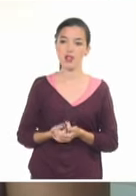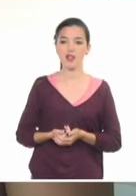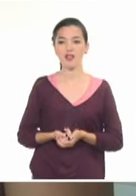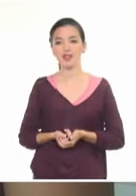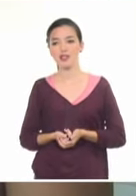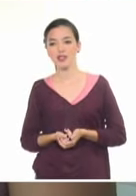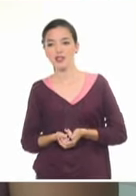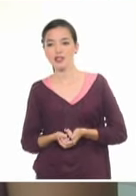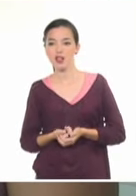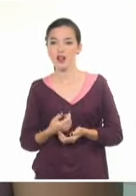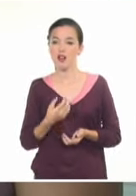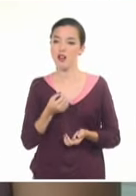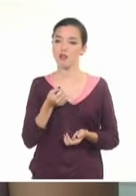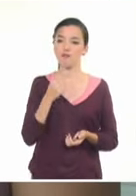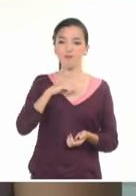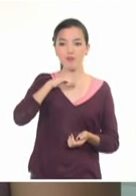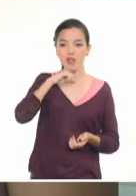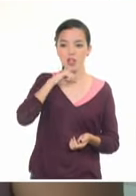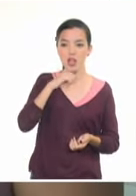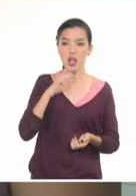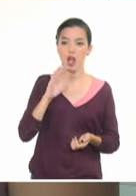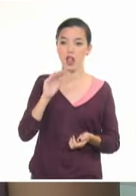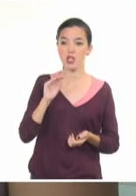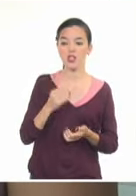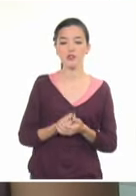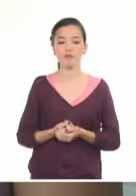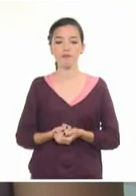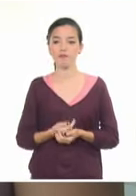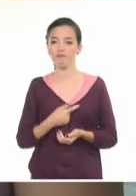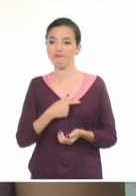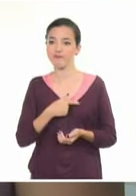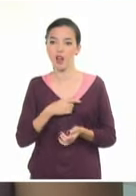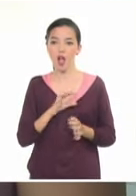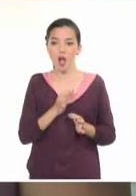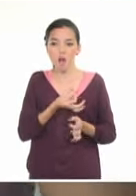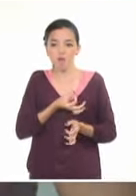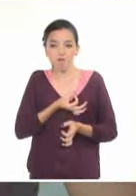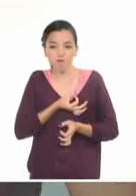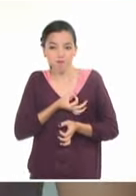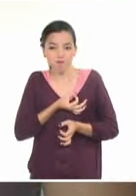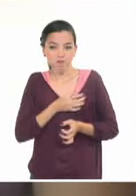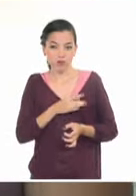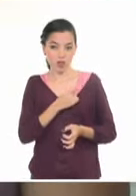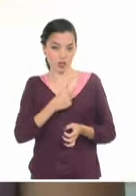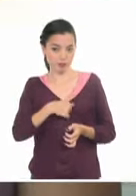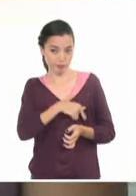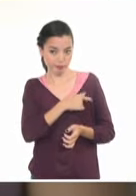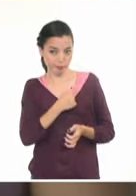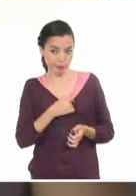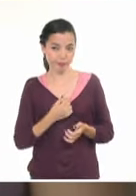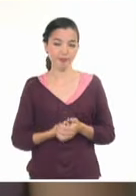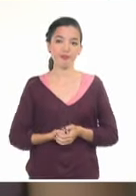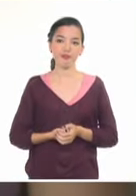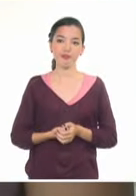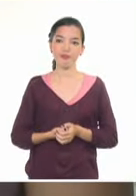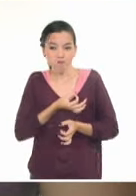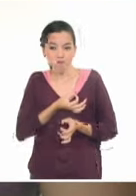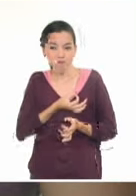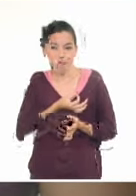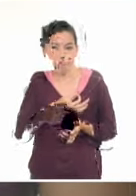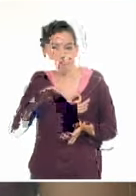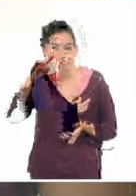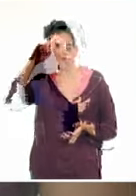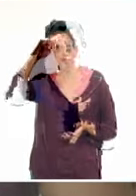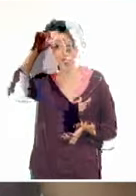un momento, ay, ¿qué será? No sé, vamos para el hospital. Y cuando llegamos al hospital me hicieron un chequeo y era